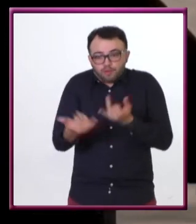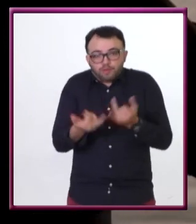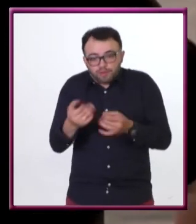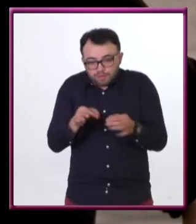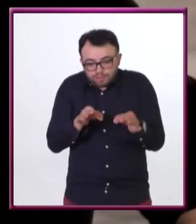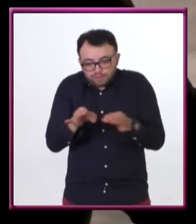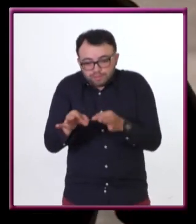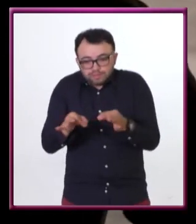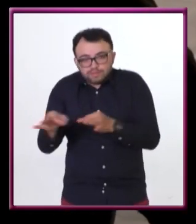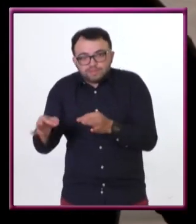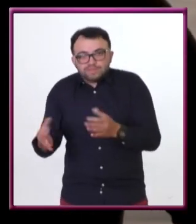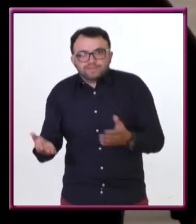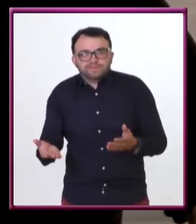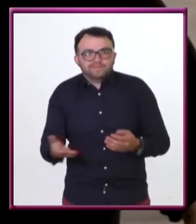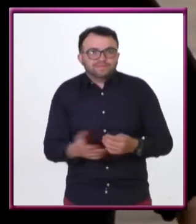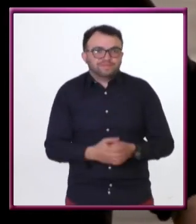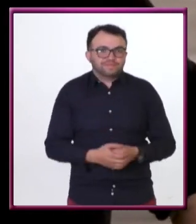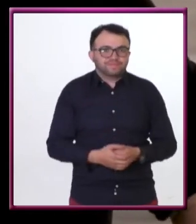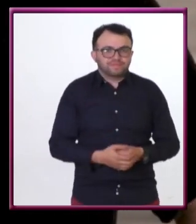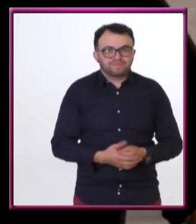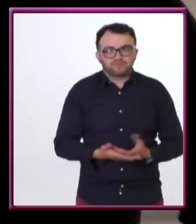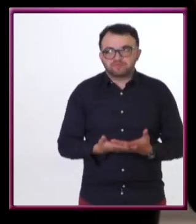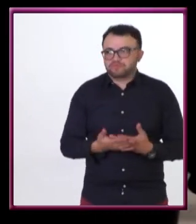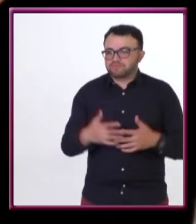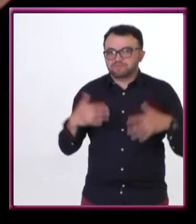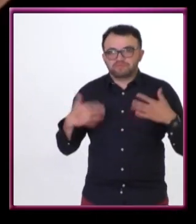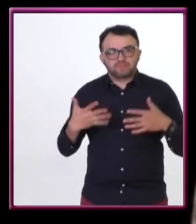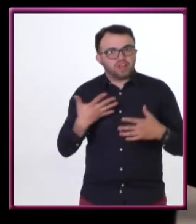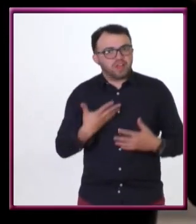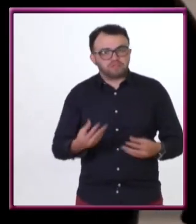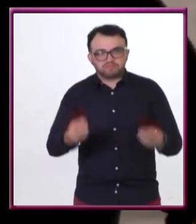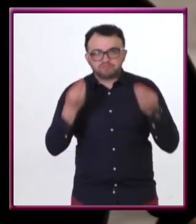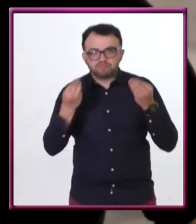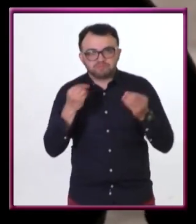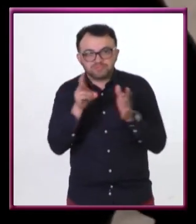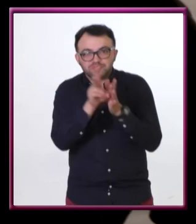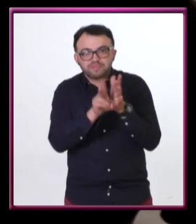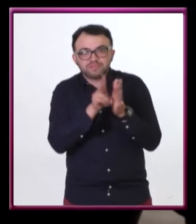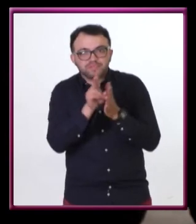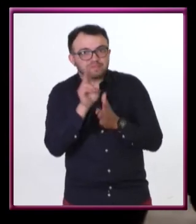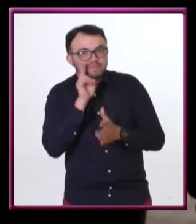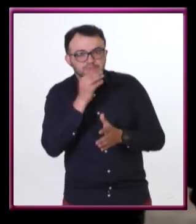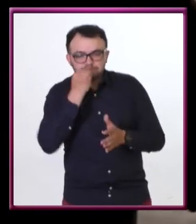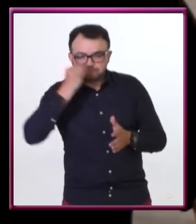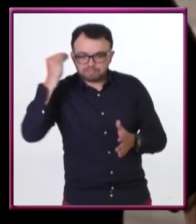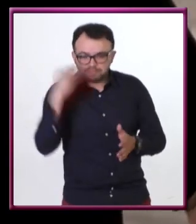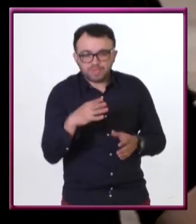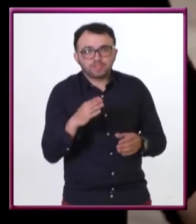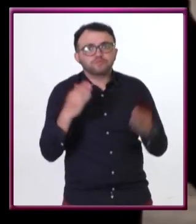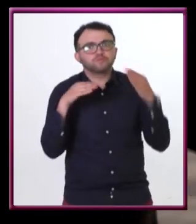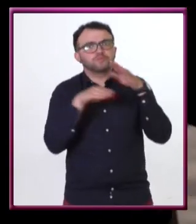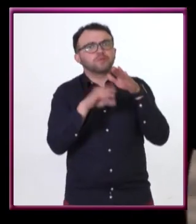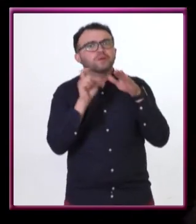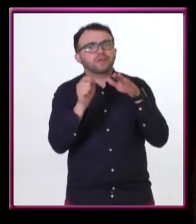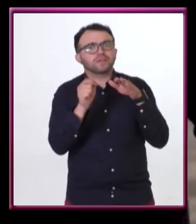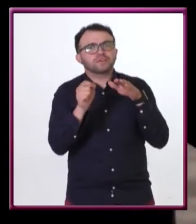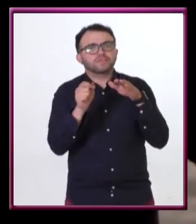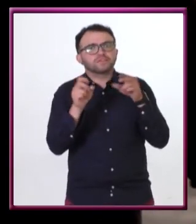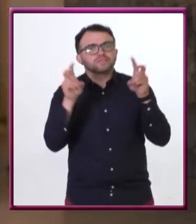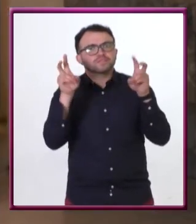una película. Amigo, hay muchas películas sobre ese tema. ¿En serio? ¿Ves? Es tan buena idea que ya me la